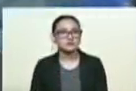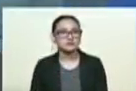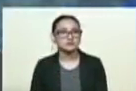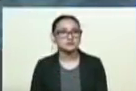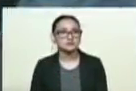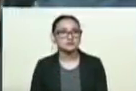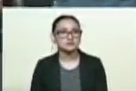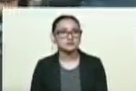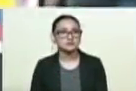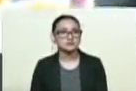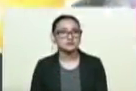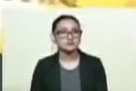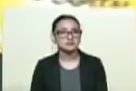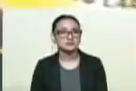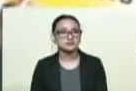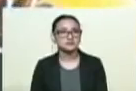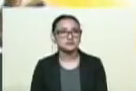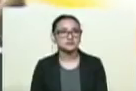Aquí.